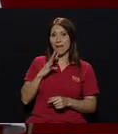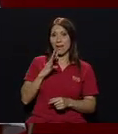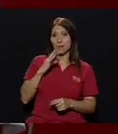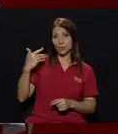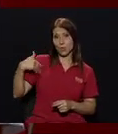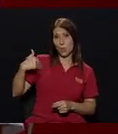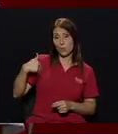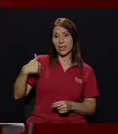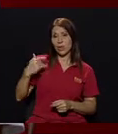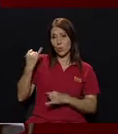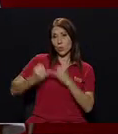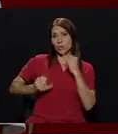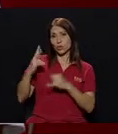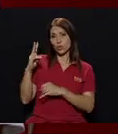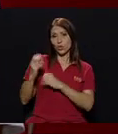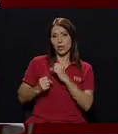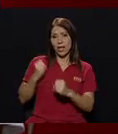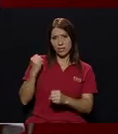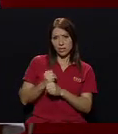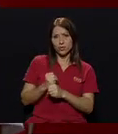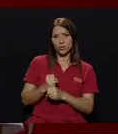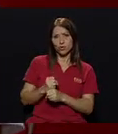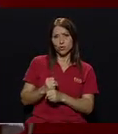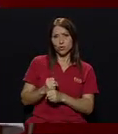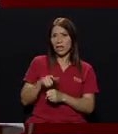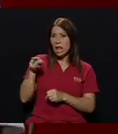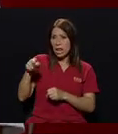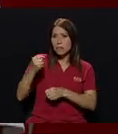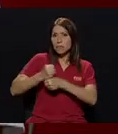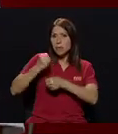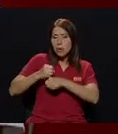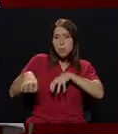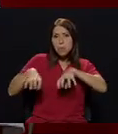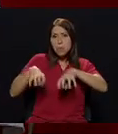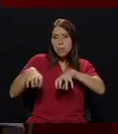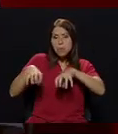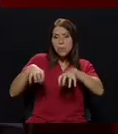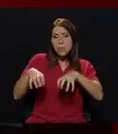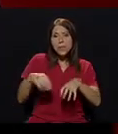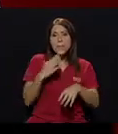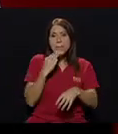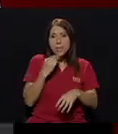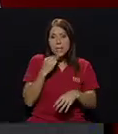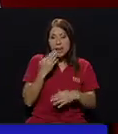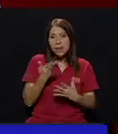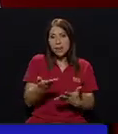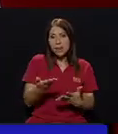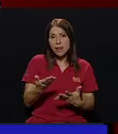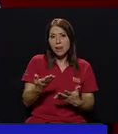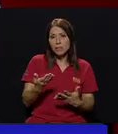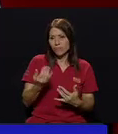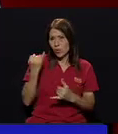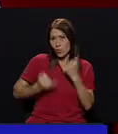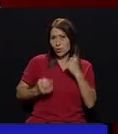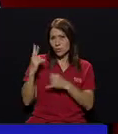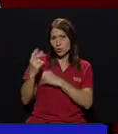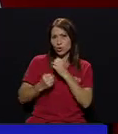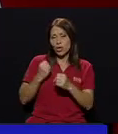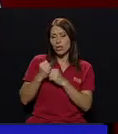Hace un rato escuchamos al apicultor donde mencionaba que en los últimos dos años en su actividad de producción de